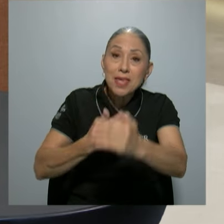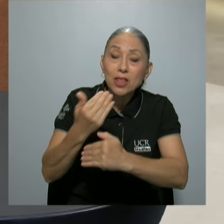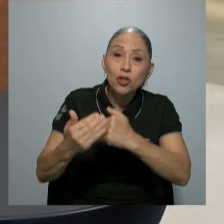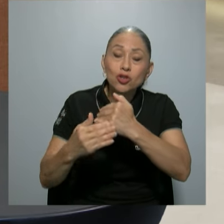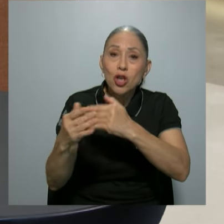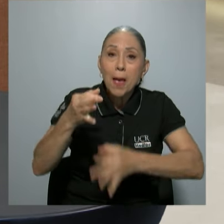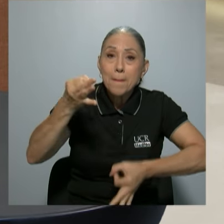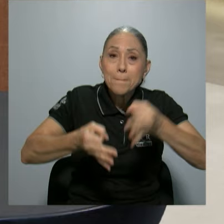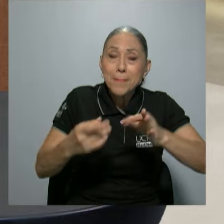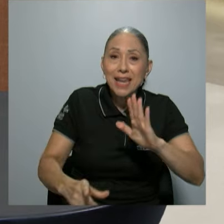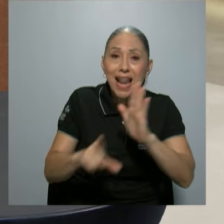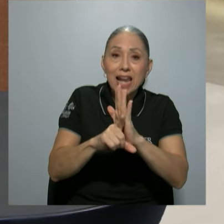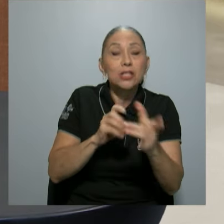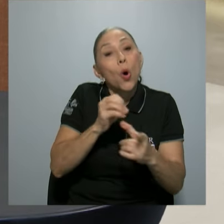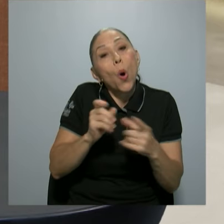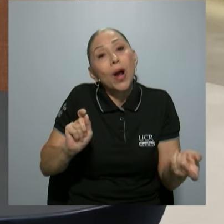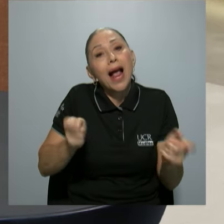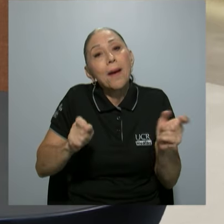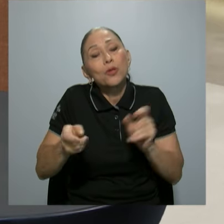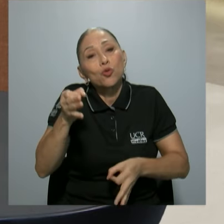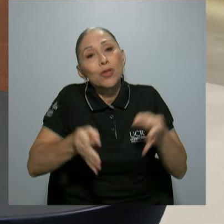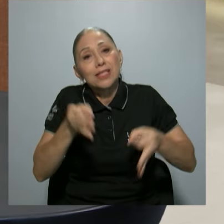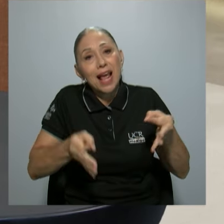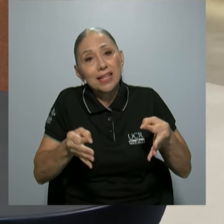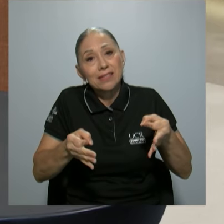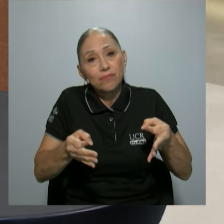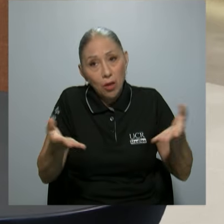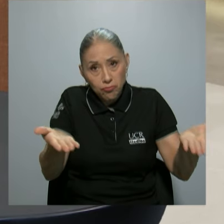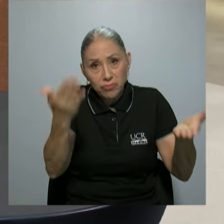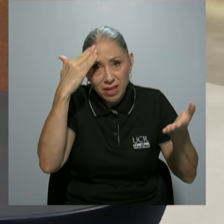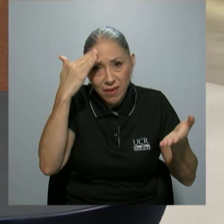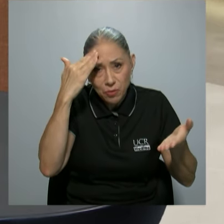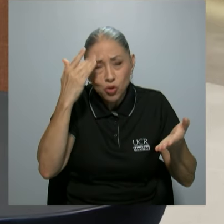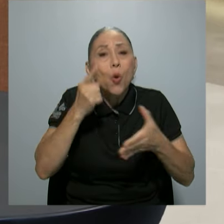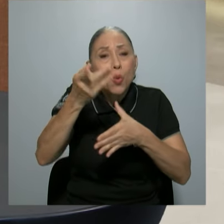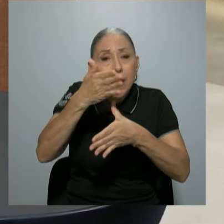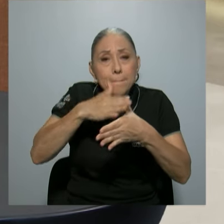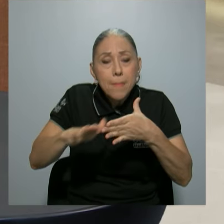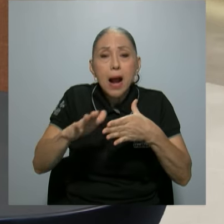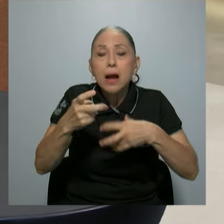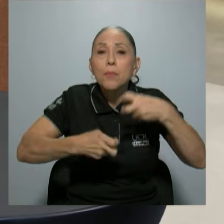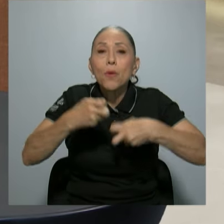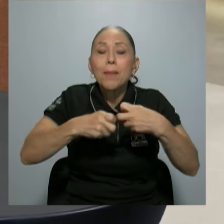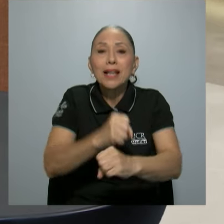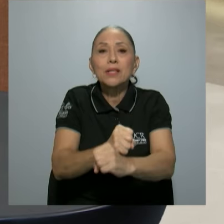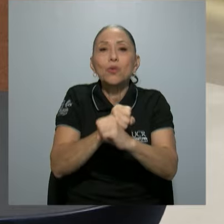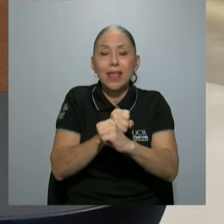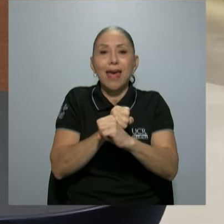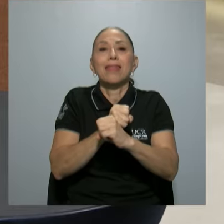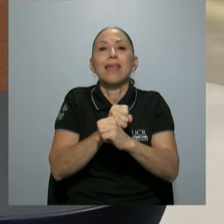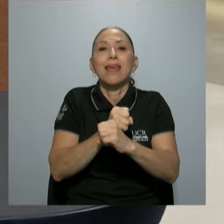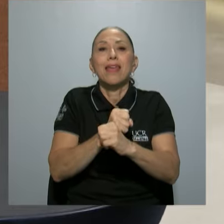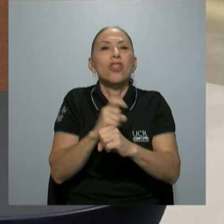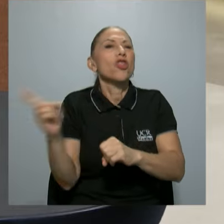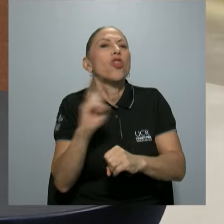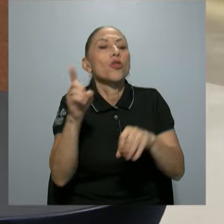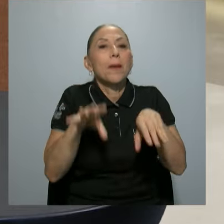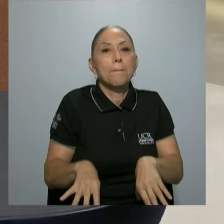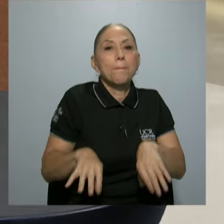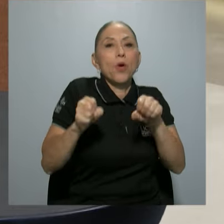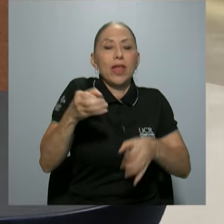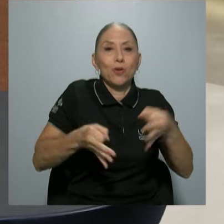que hay que hacer, si es que, como todos lo sabemos, en buena medida parte del problema de la seguridad está en el Poder Judicial, lo cual es